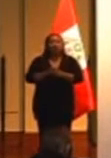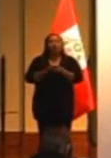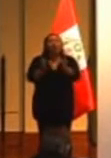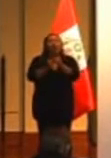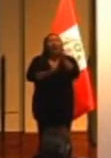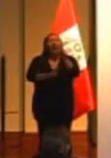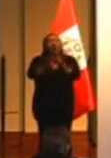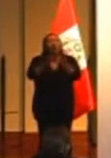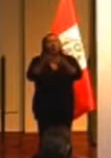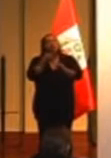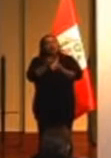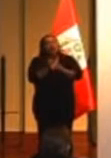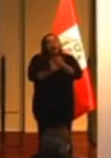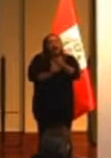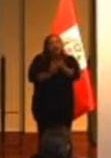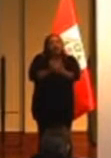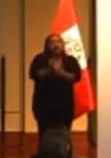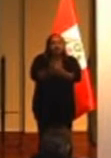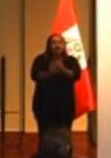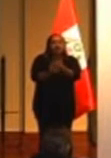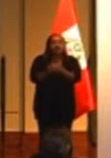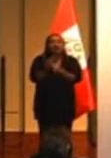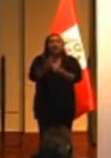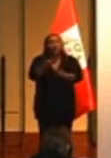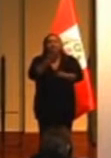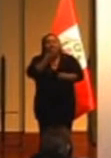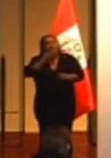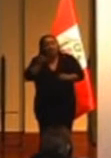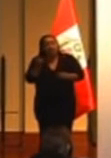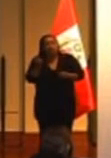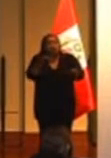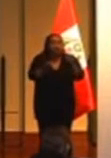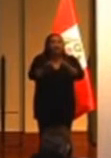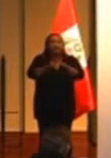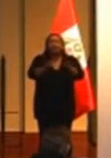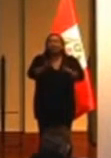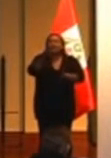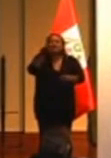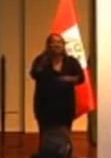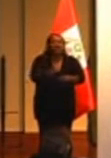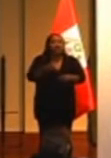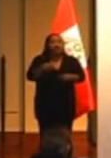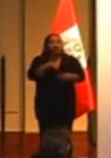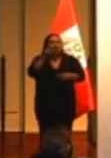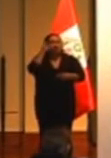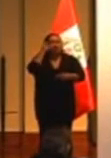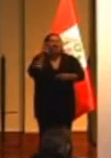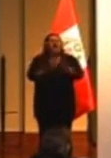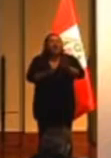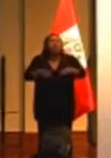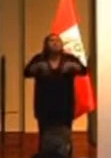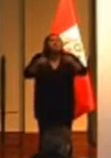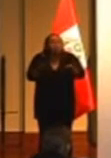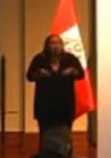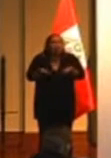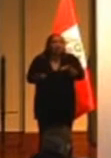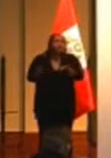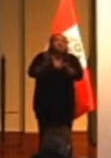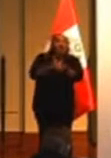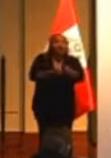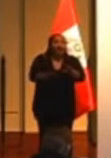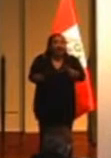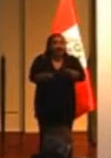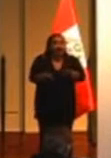algunas cosas que van avanzando, otras cosas que van mejorándose, pero siempre estamos pensando qué más hacemos. Sin